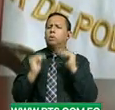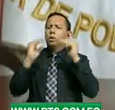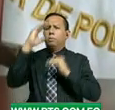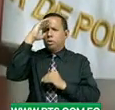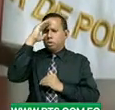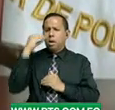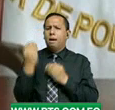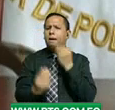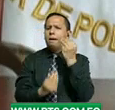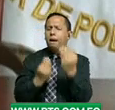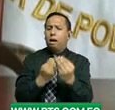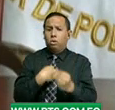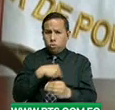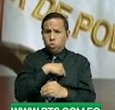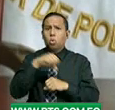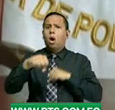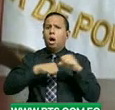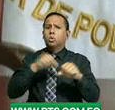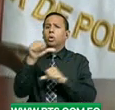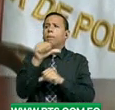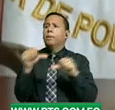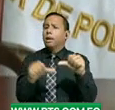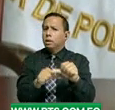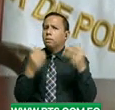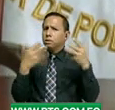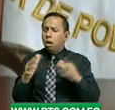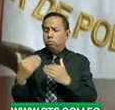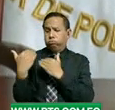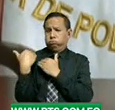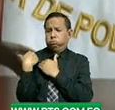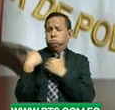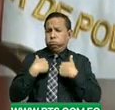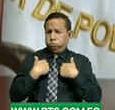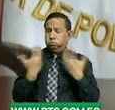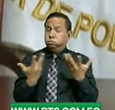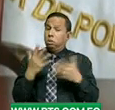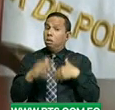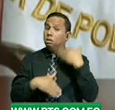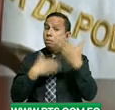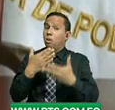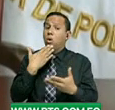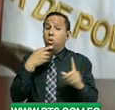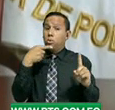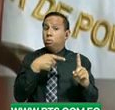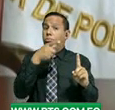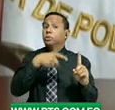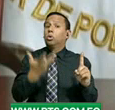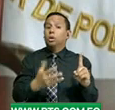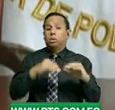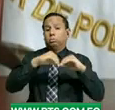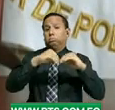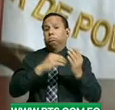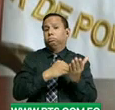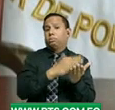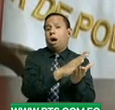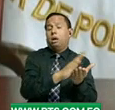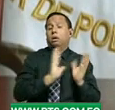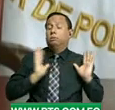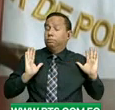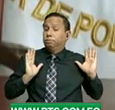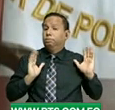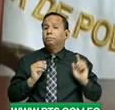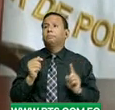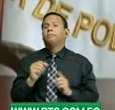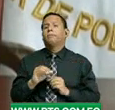acciones administrativas que nos corresponde para que en algún momento él sea separado de la institución. Según Irani